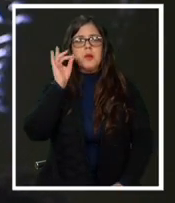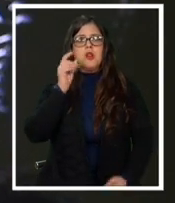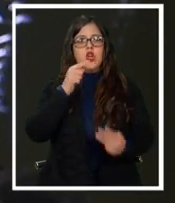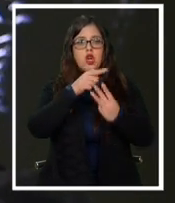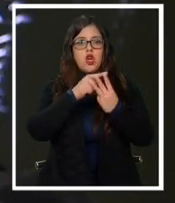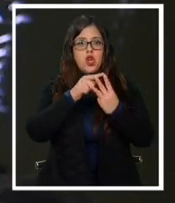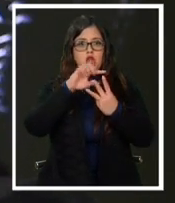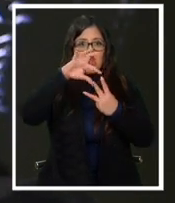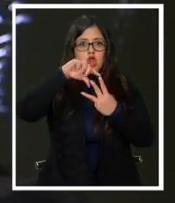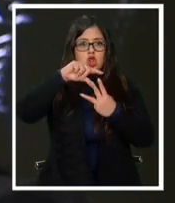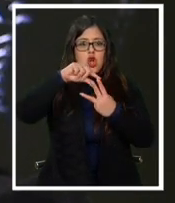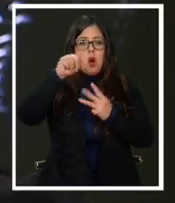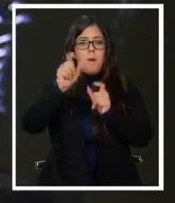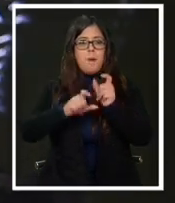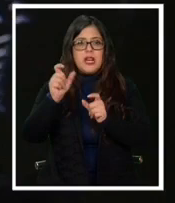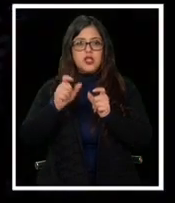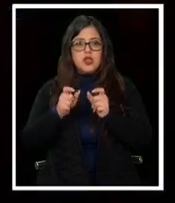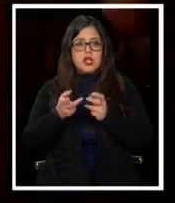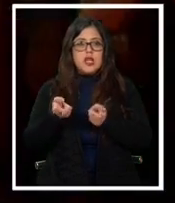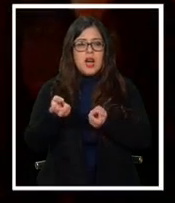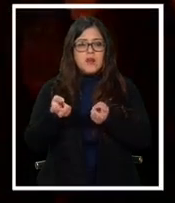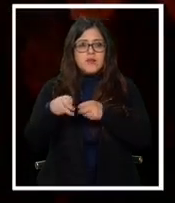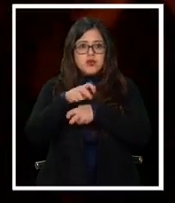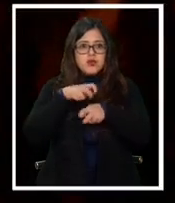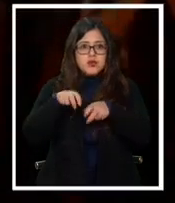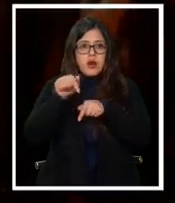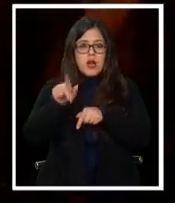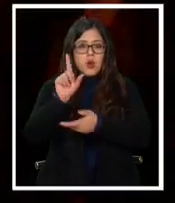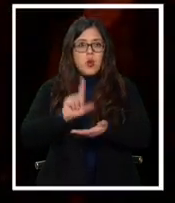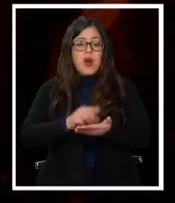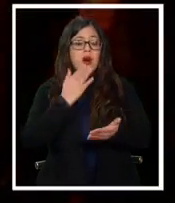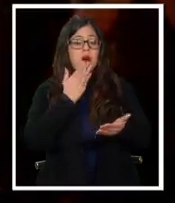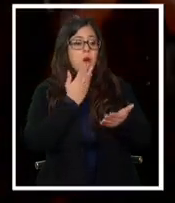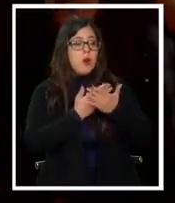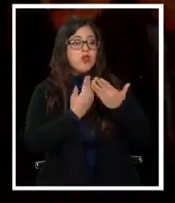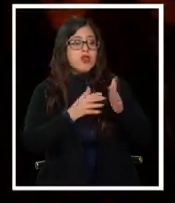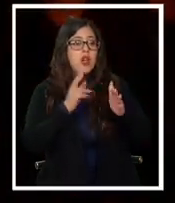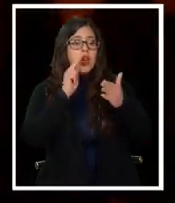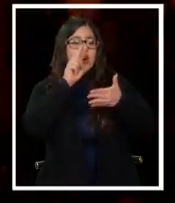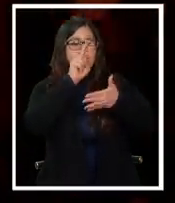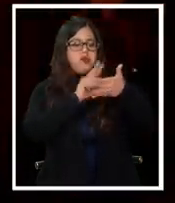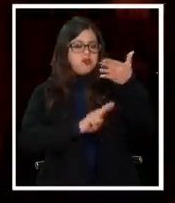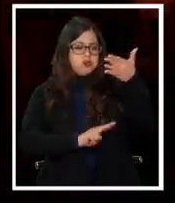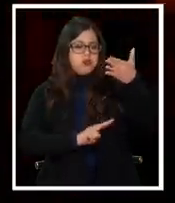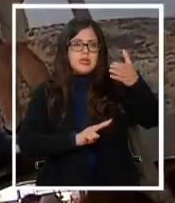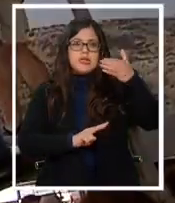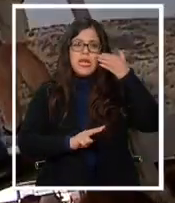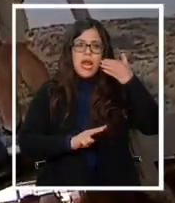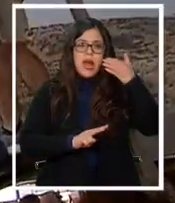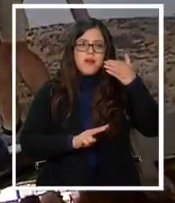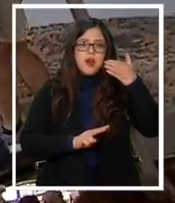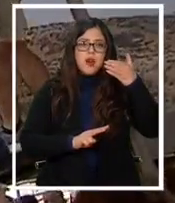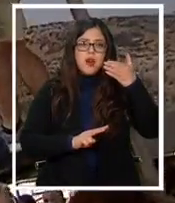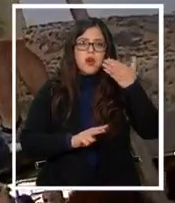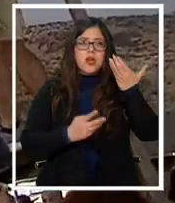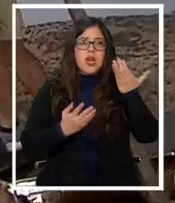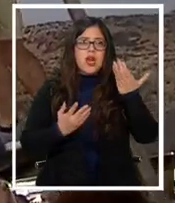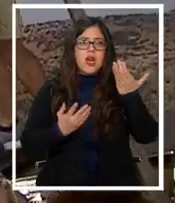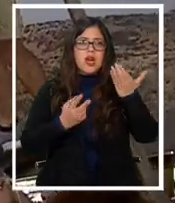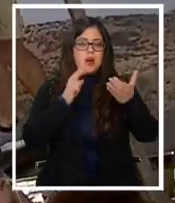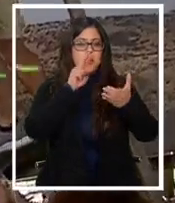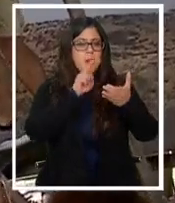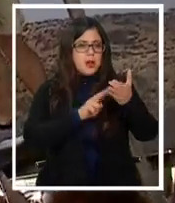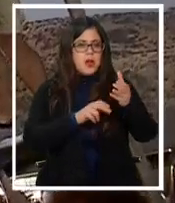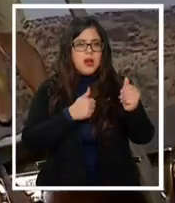los integrantes que ese día andaban en el lugar. Además, al revisar el historial de los teléfonos celulares, las antenas los posicionan